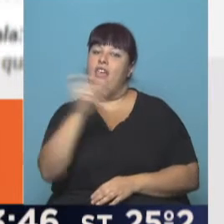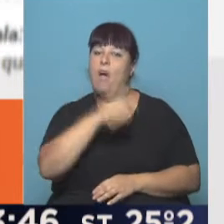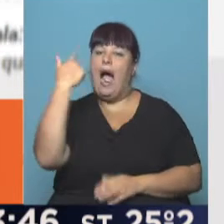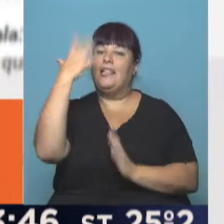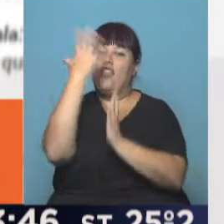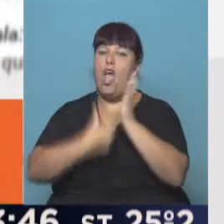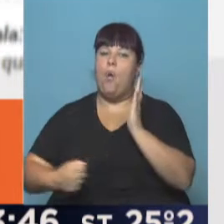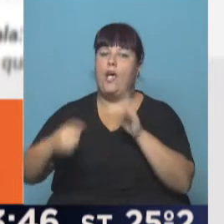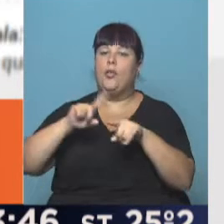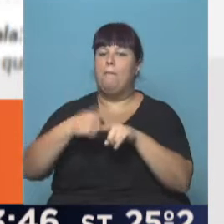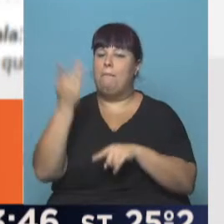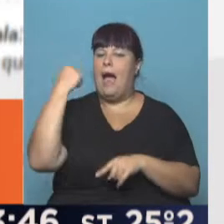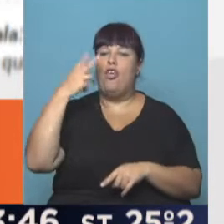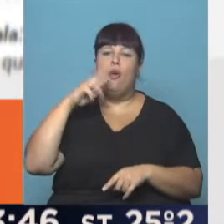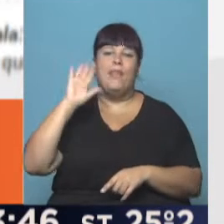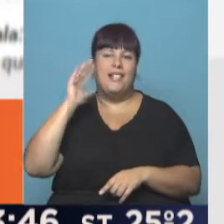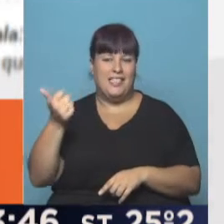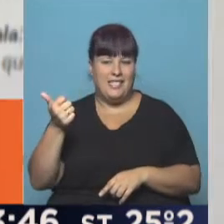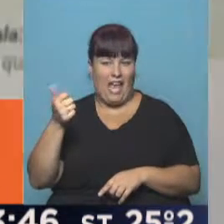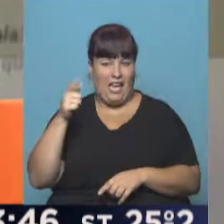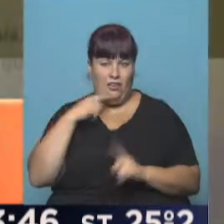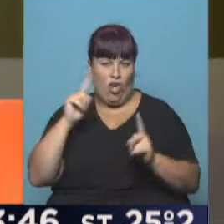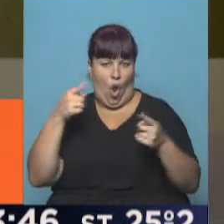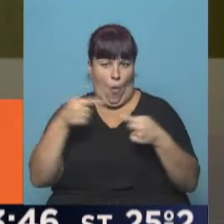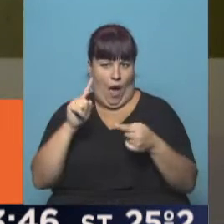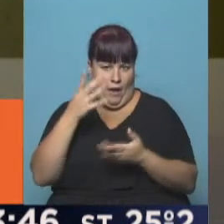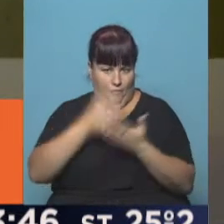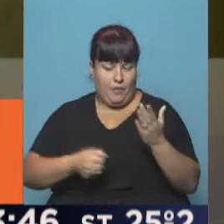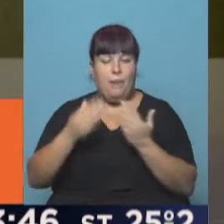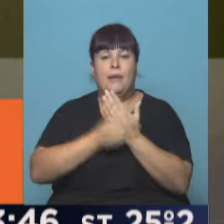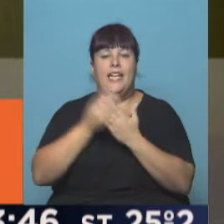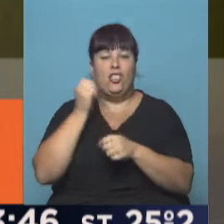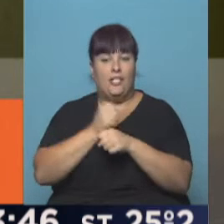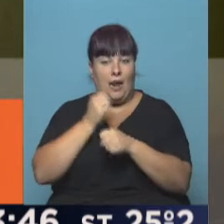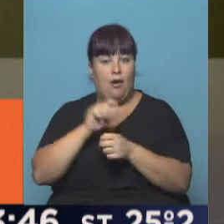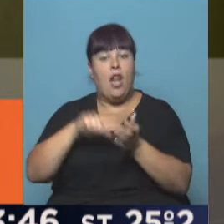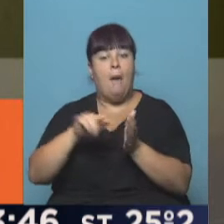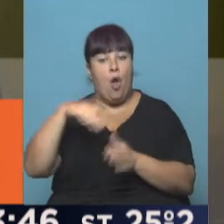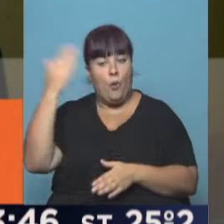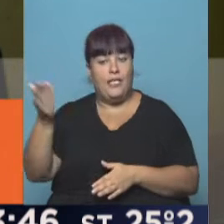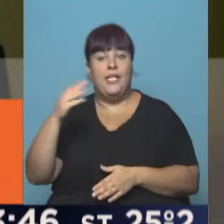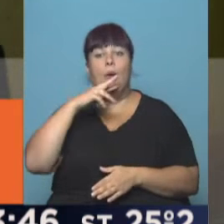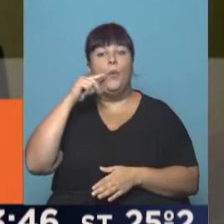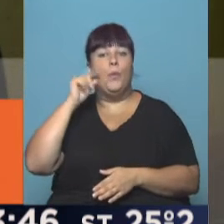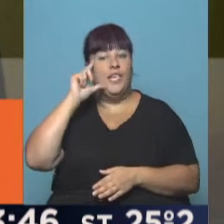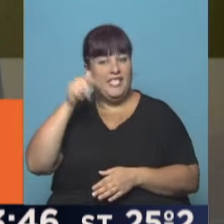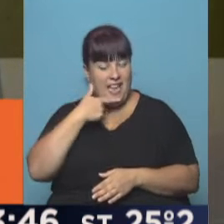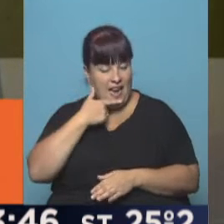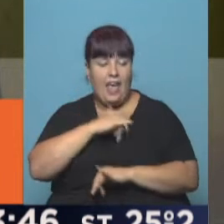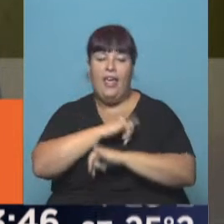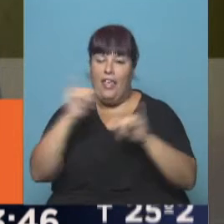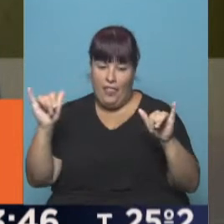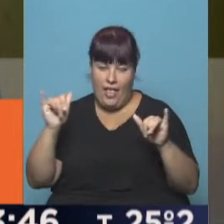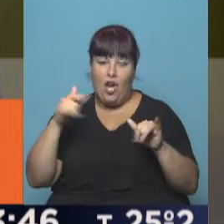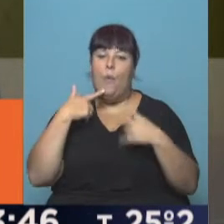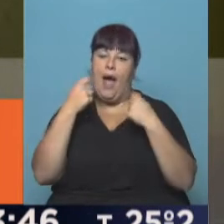descuentos por paros realizados en forma irregular el ministro de trabajo provincial marcelo villegas ya anticipó